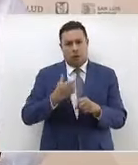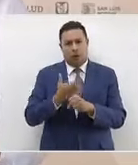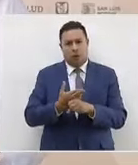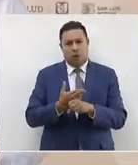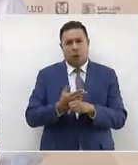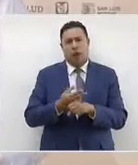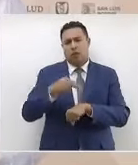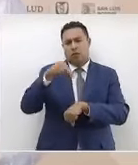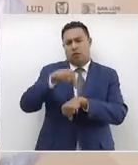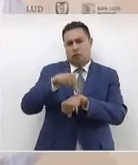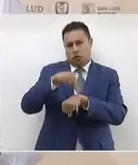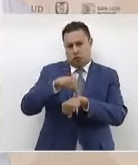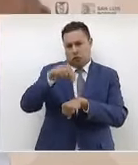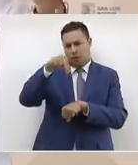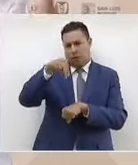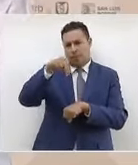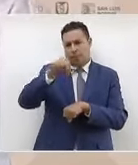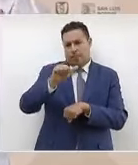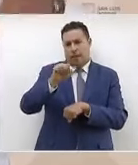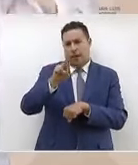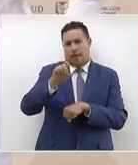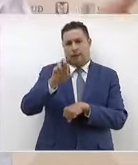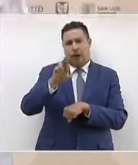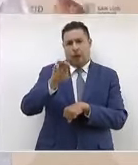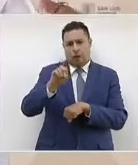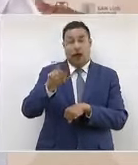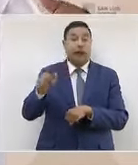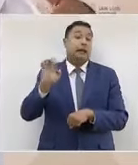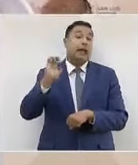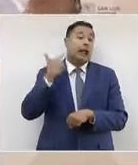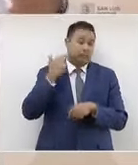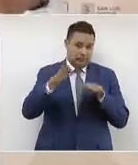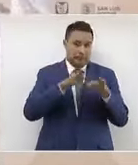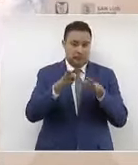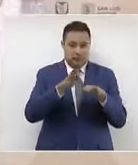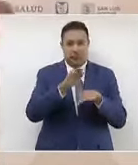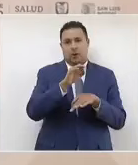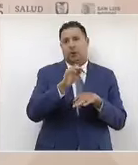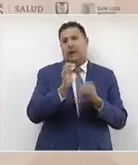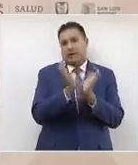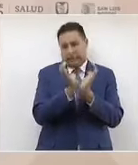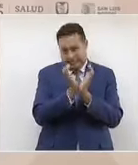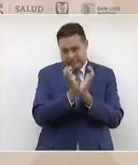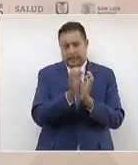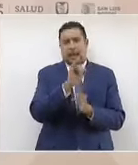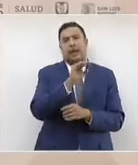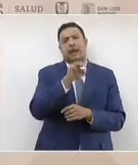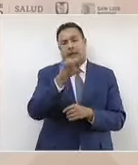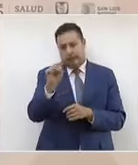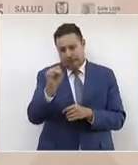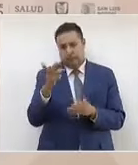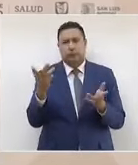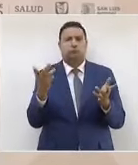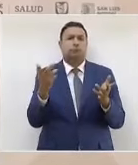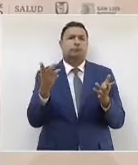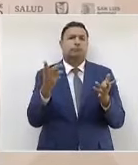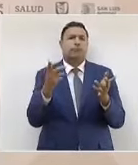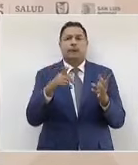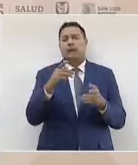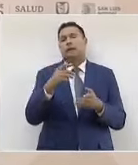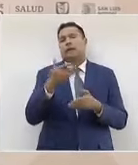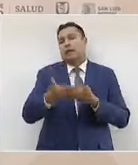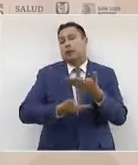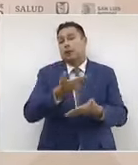doctor Navarro, que trabajó en el Seguro, que trabajó en el ISSSTE, que trabajó en la Secretaría de Salud.